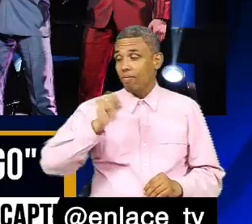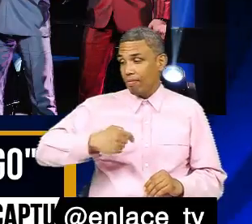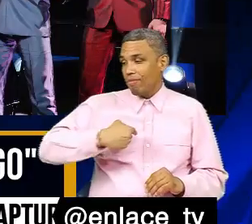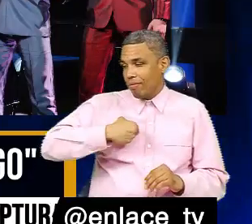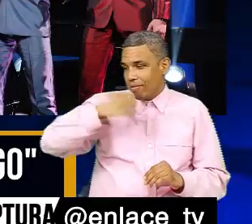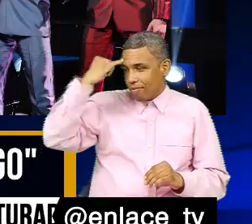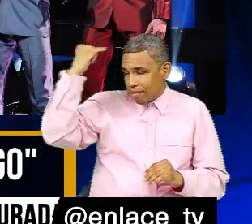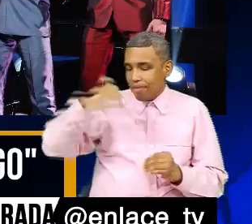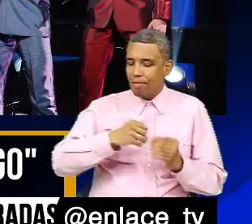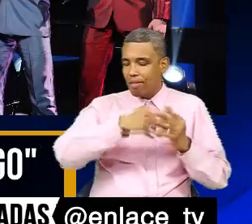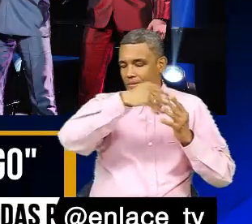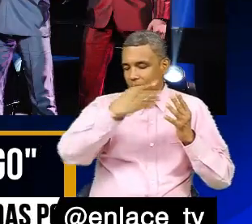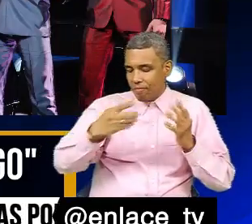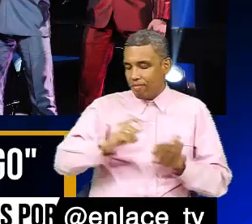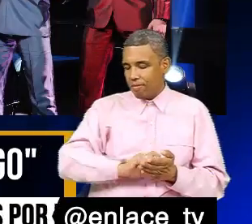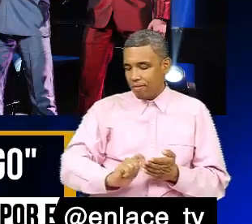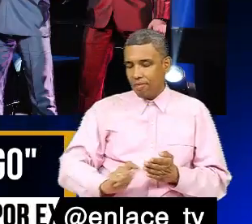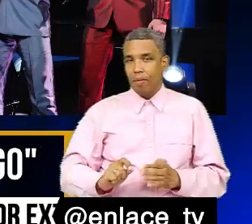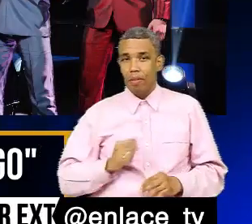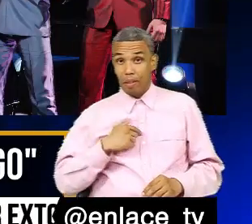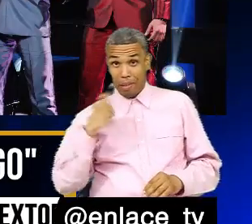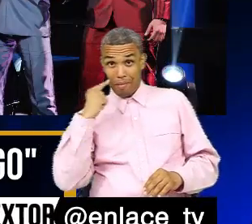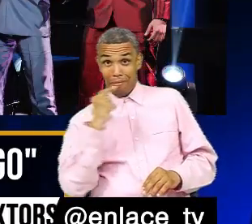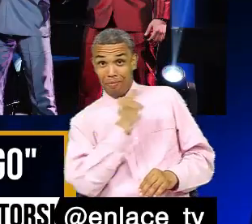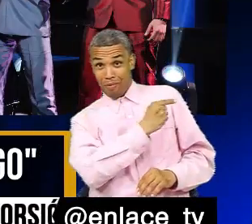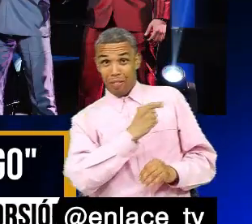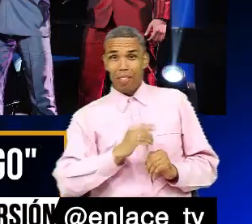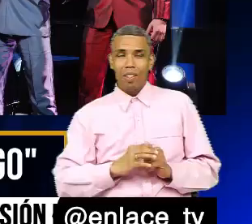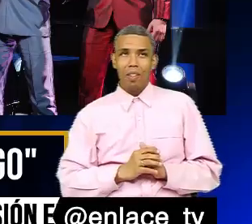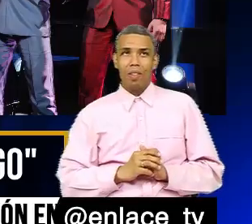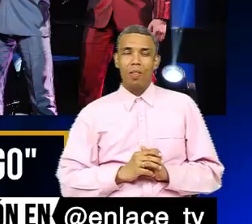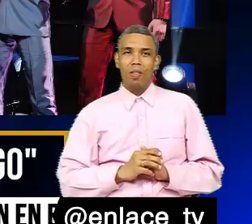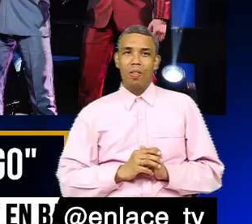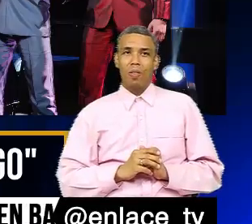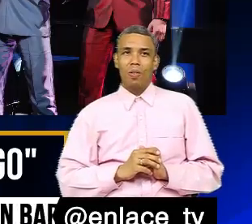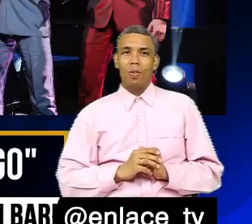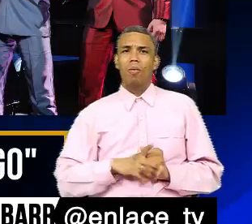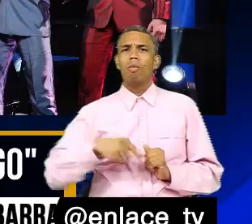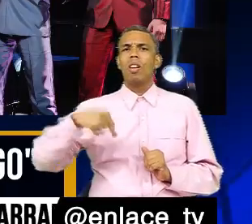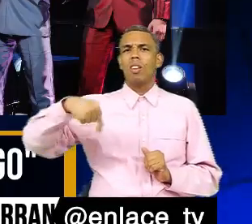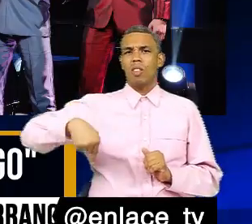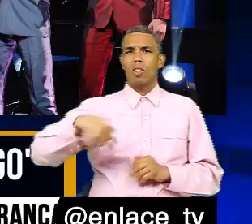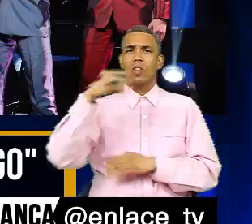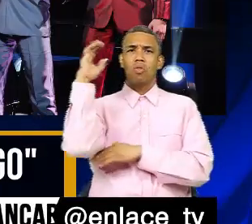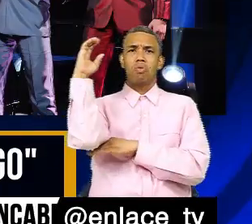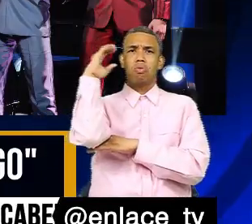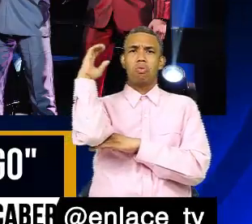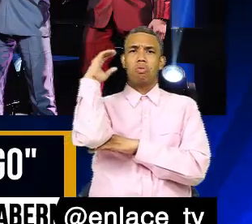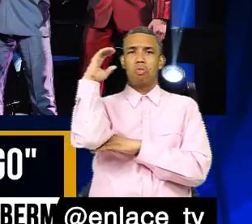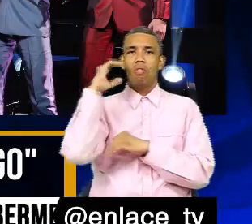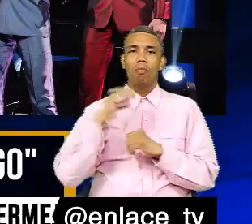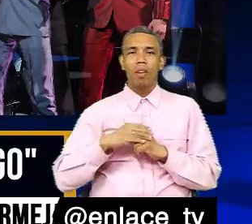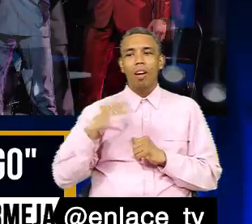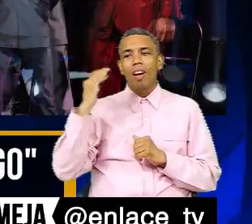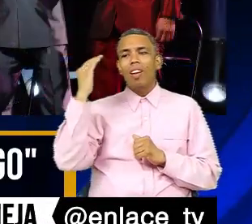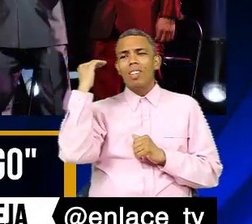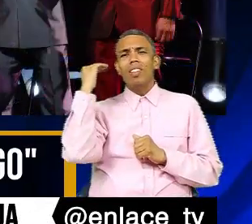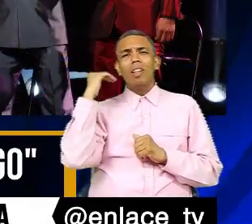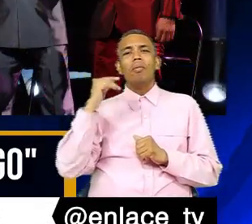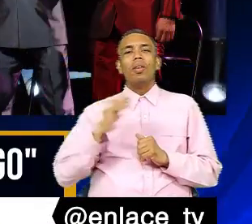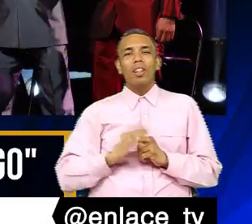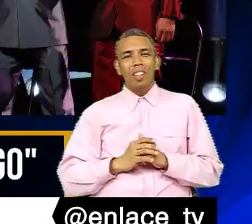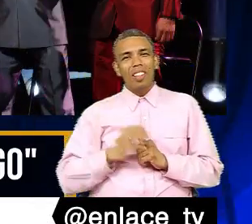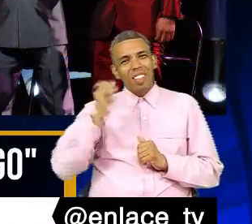hay algo que me llama mucho la atención, y es que Andreo hizo parte de un reality de aquí de Colombia, y fue Yo Me Llamo. Me Llamo. ¿A quién